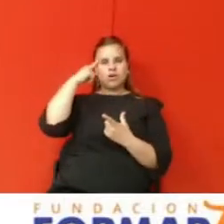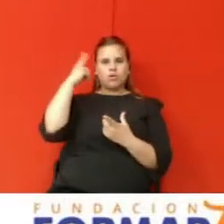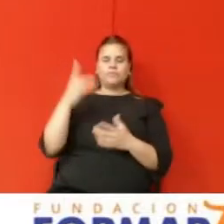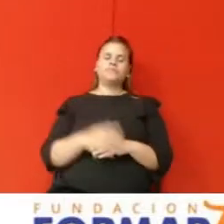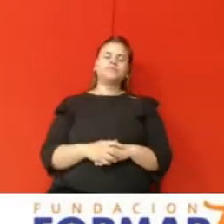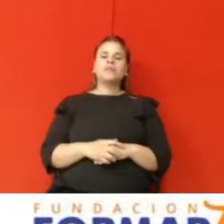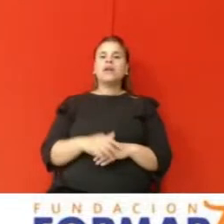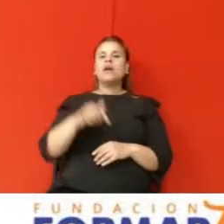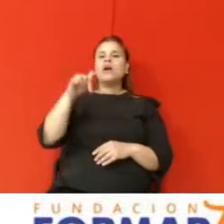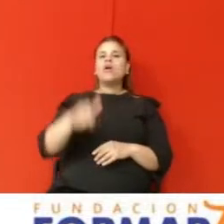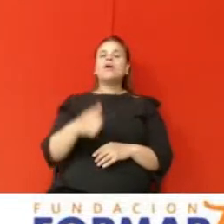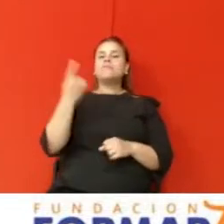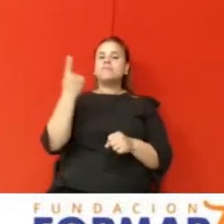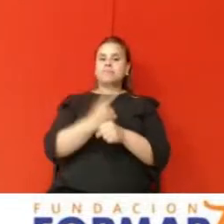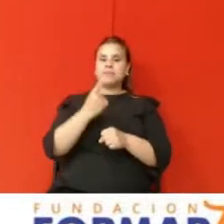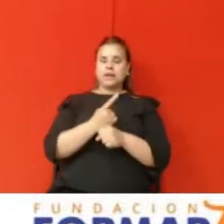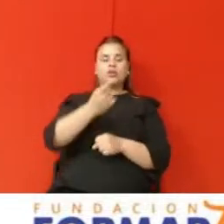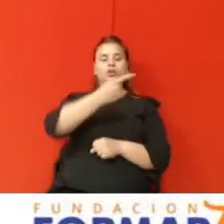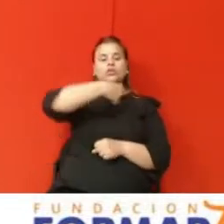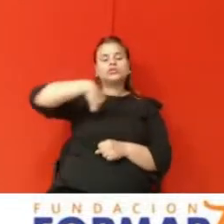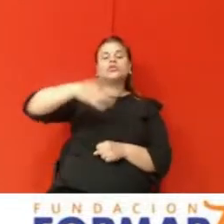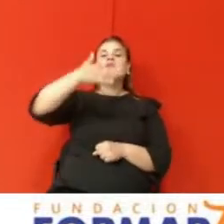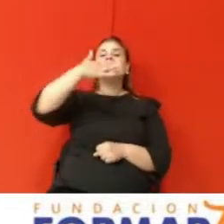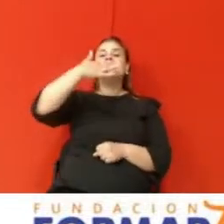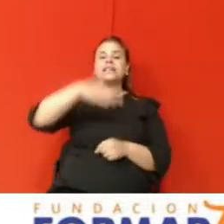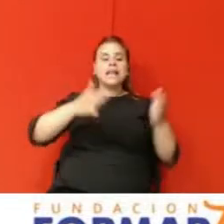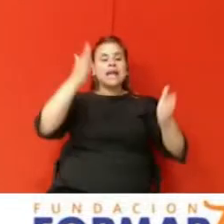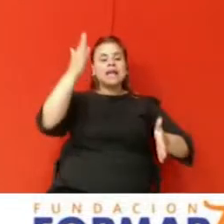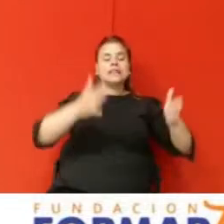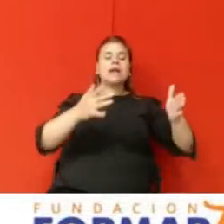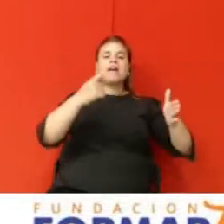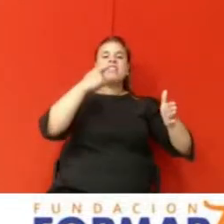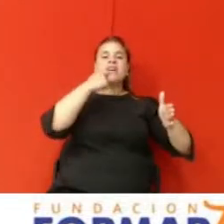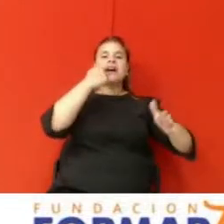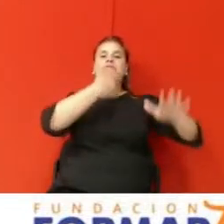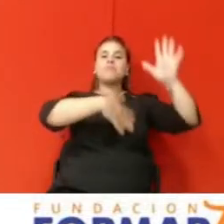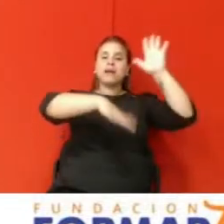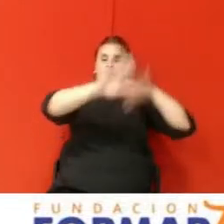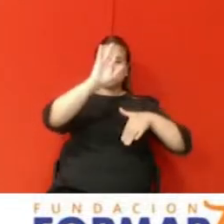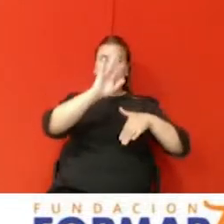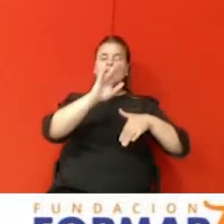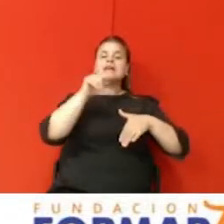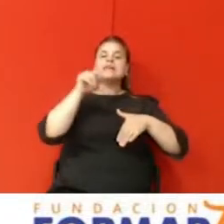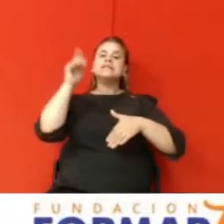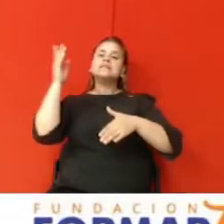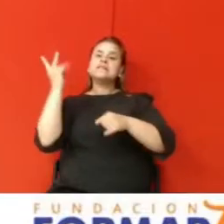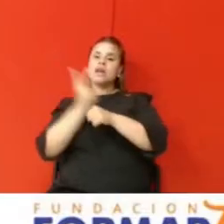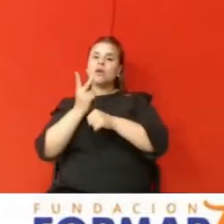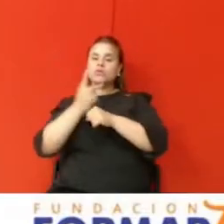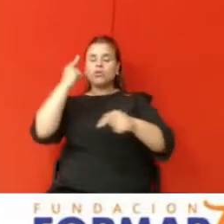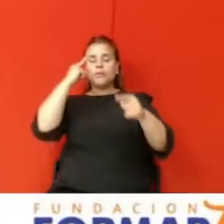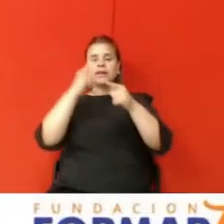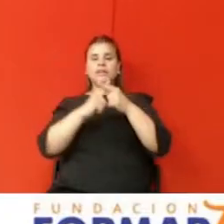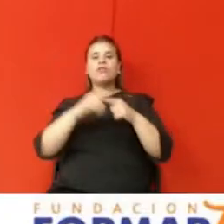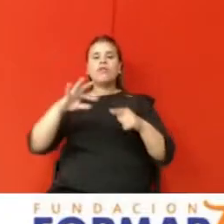comprender el envejecimiento y procurar elevar la calidad de vida de nuestras personas